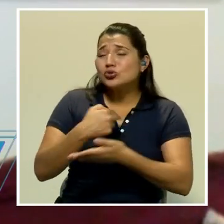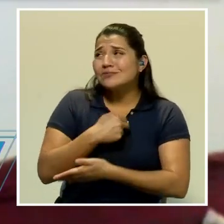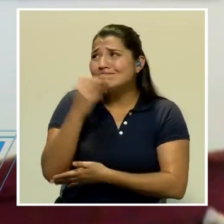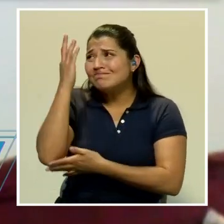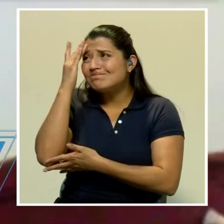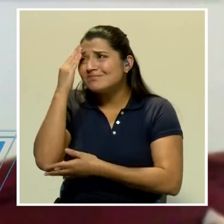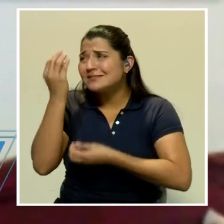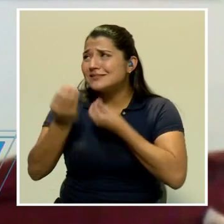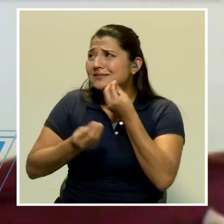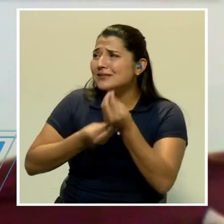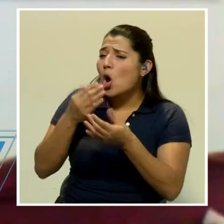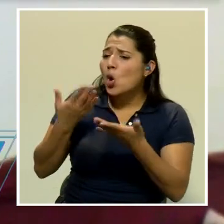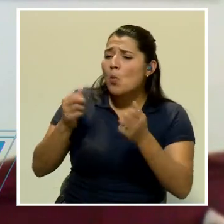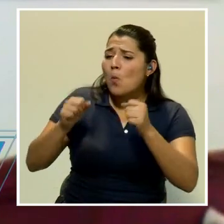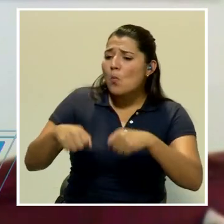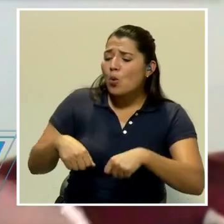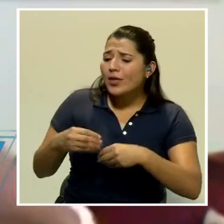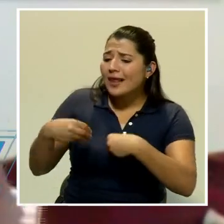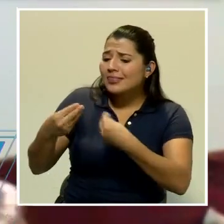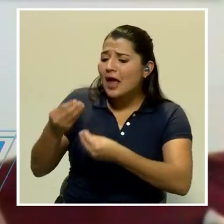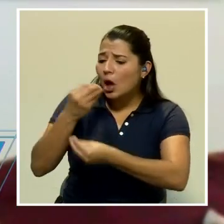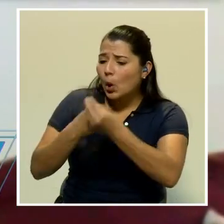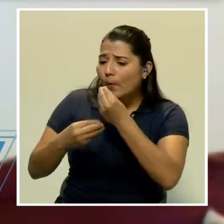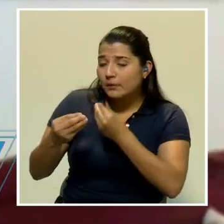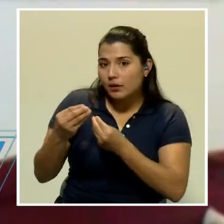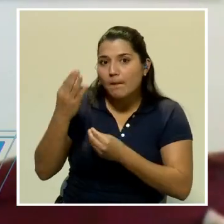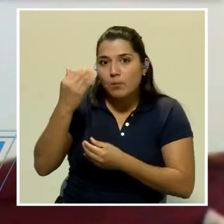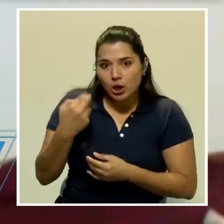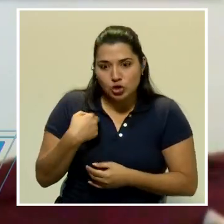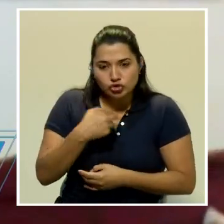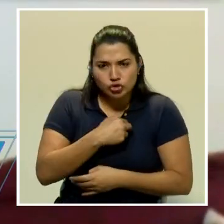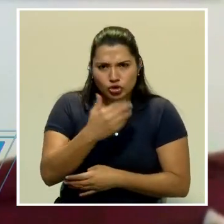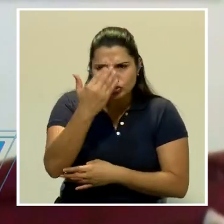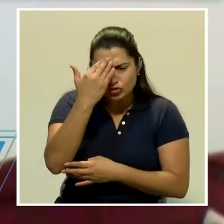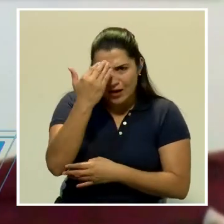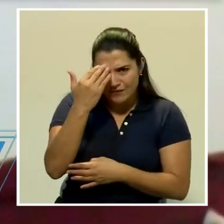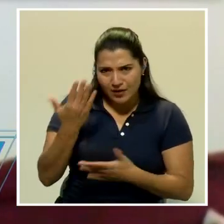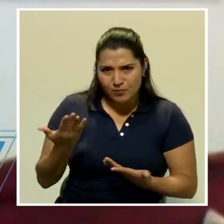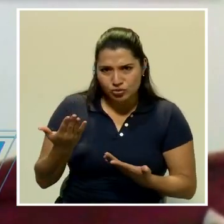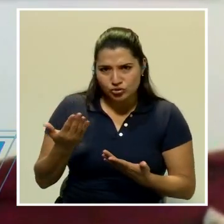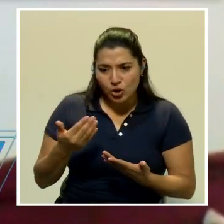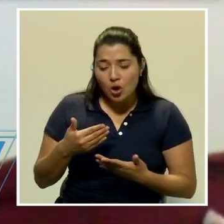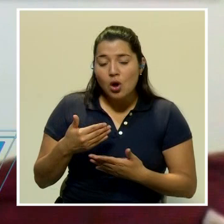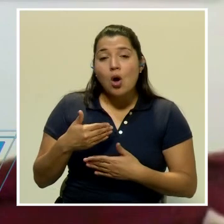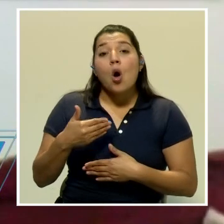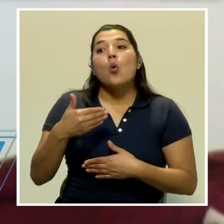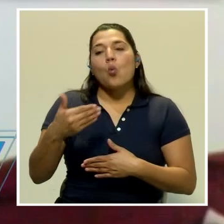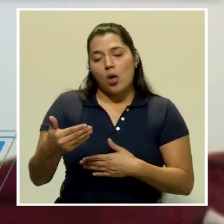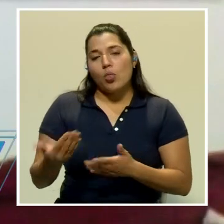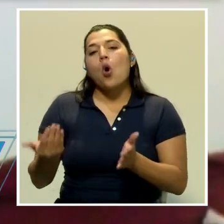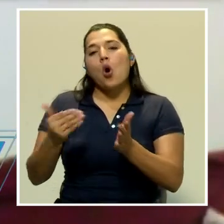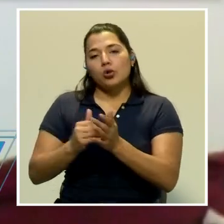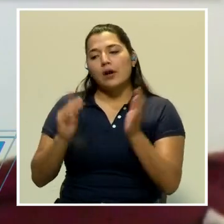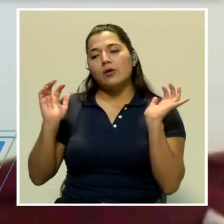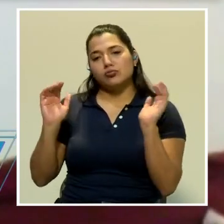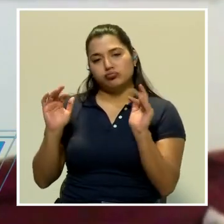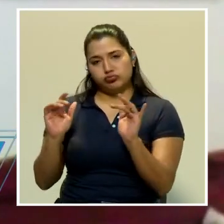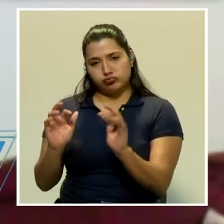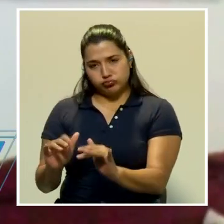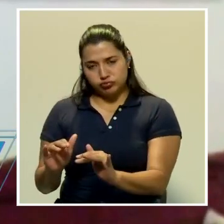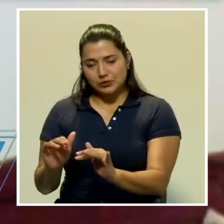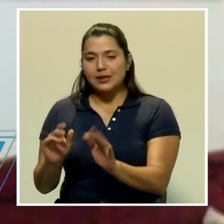cómo atender el tema de la alimentación, sabiendo que una vez que se retorne la presencialidad, era muy